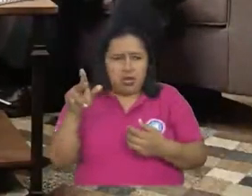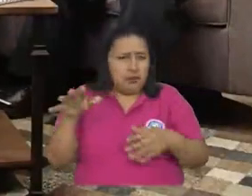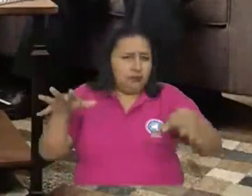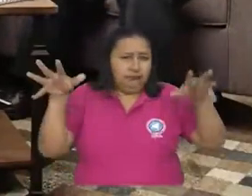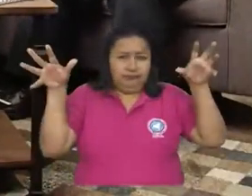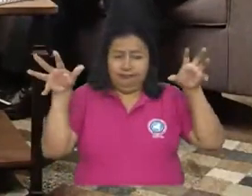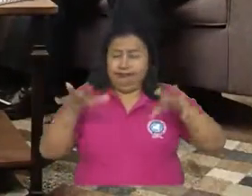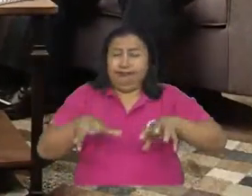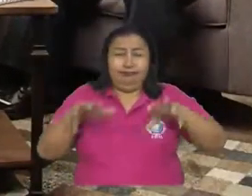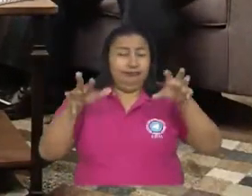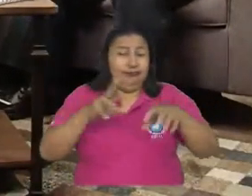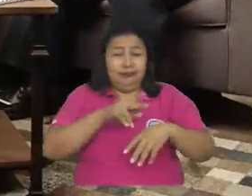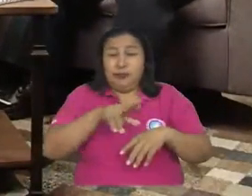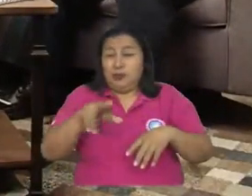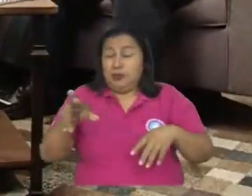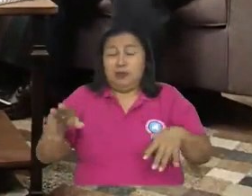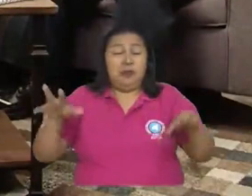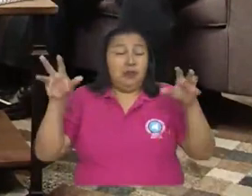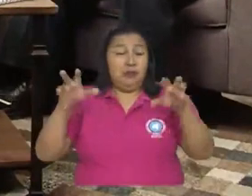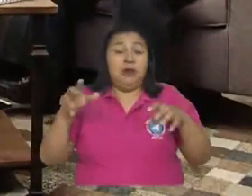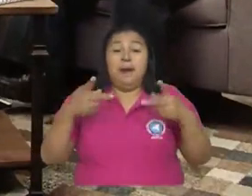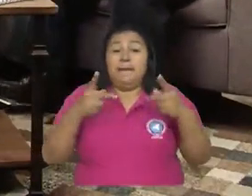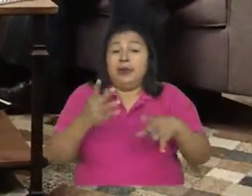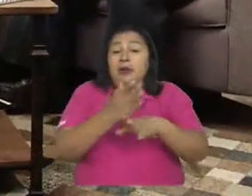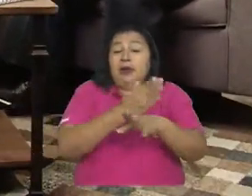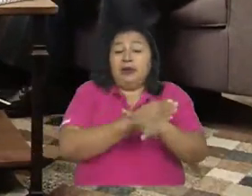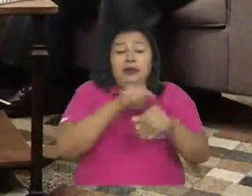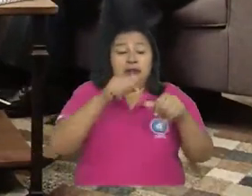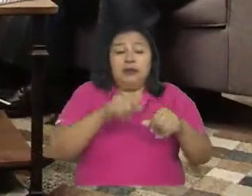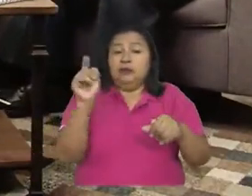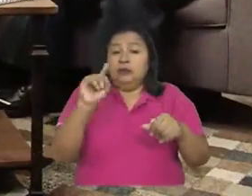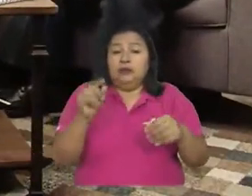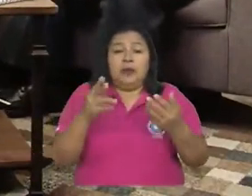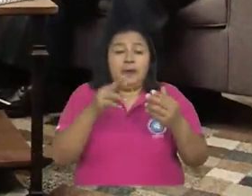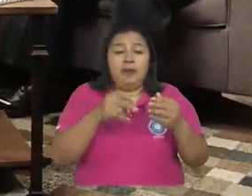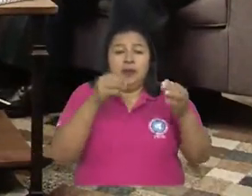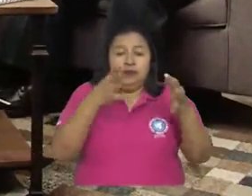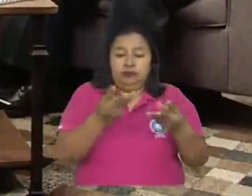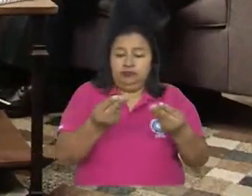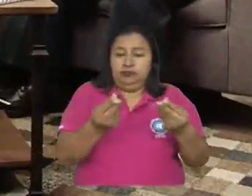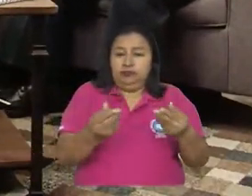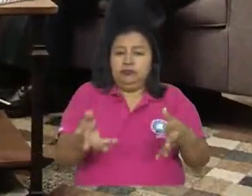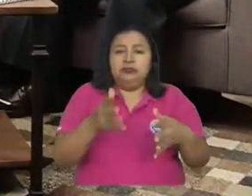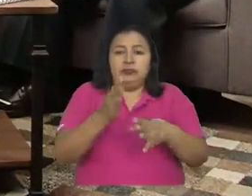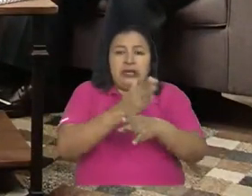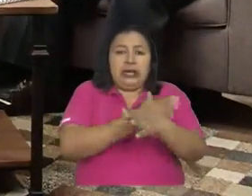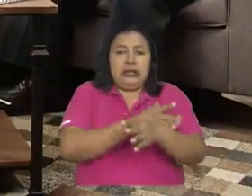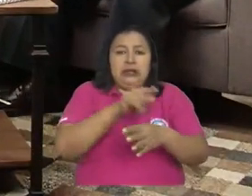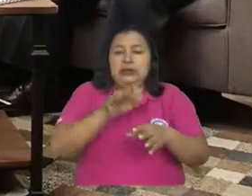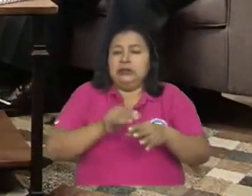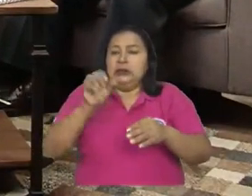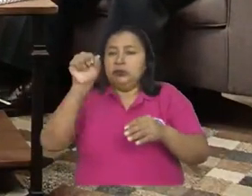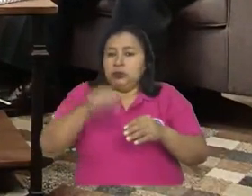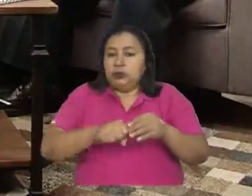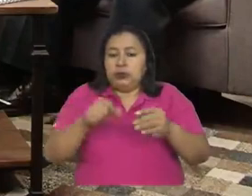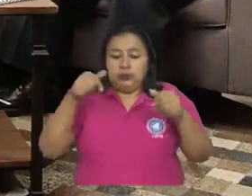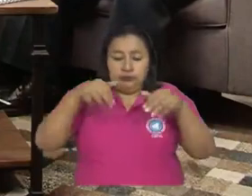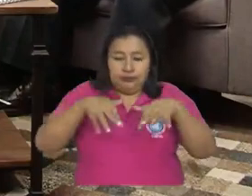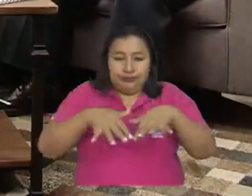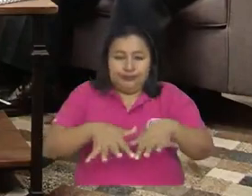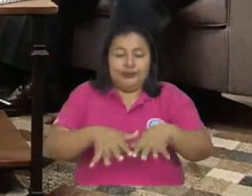Los mismos pipianazos de agua más fuerte cae. Pero antes ya no cae el mismo sedimento que claro, caía de la parte sur a la ciudad, que